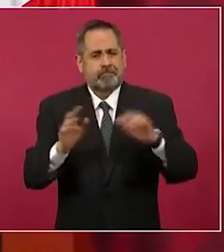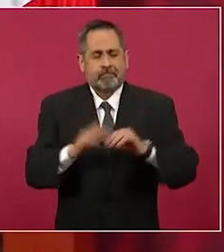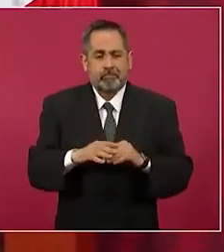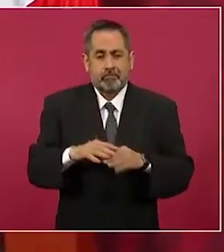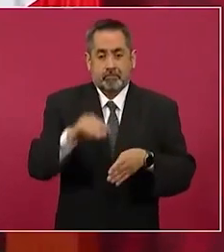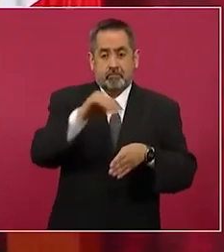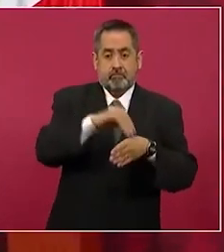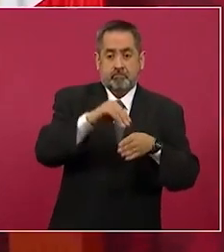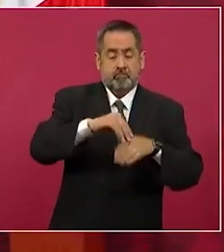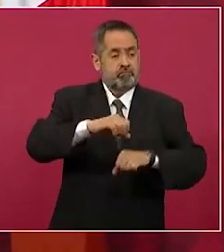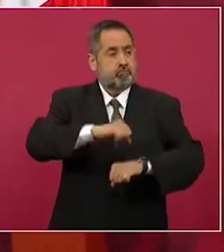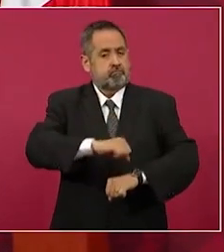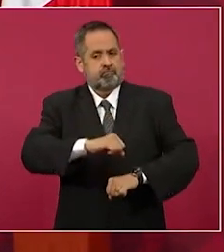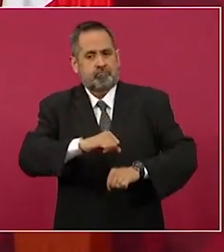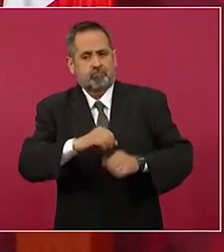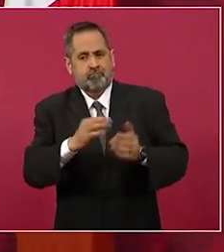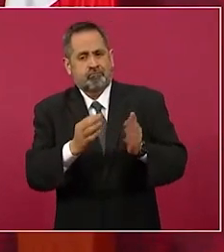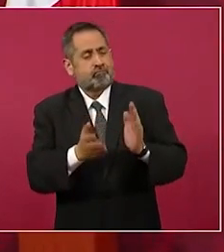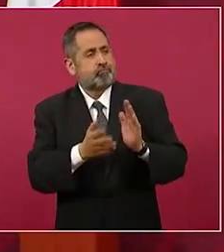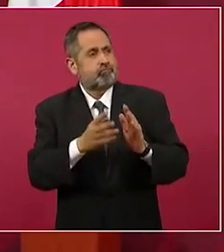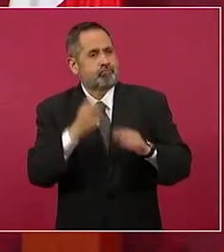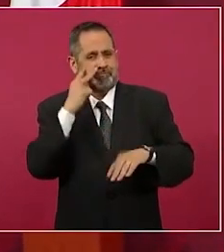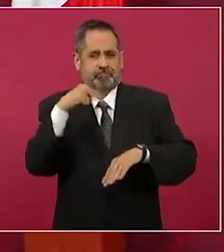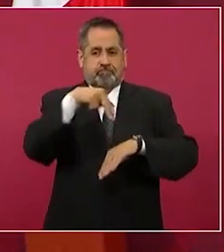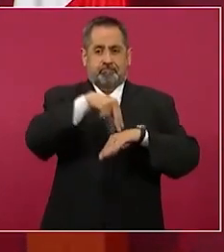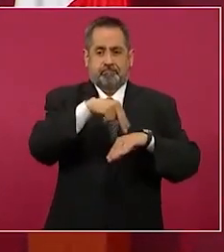levanten ninguna estatua.